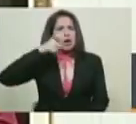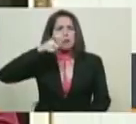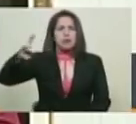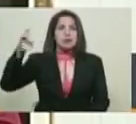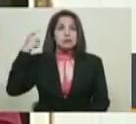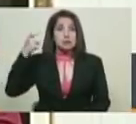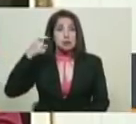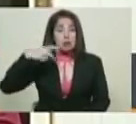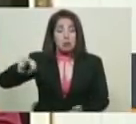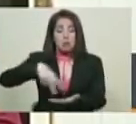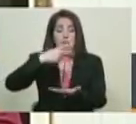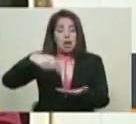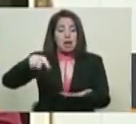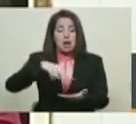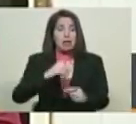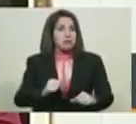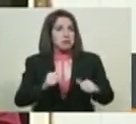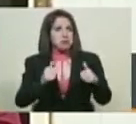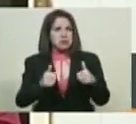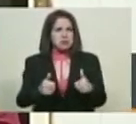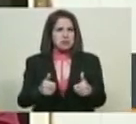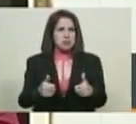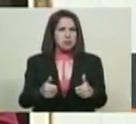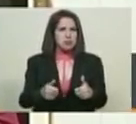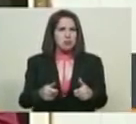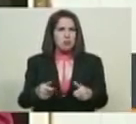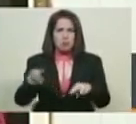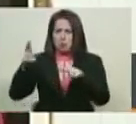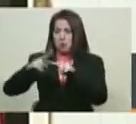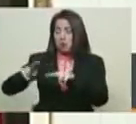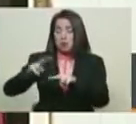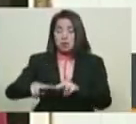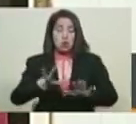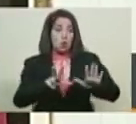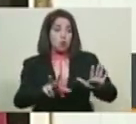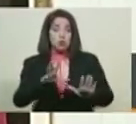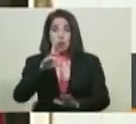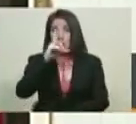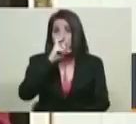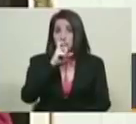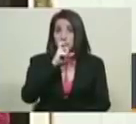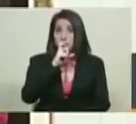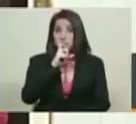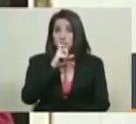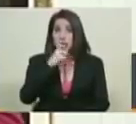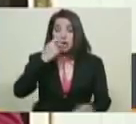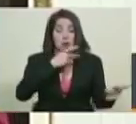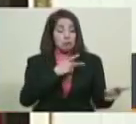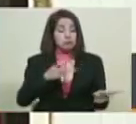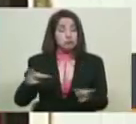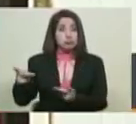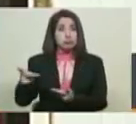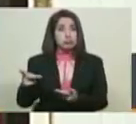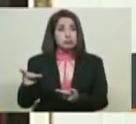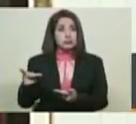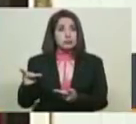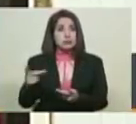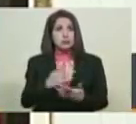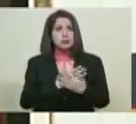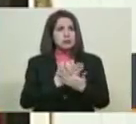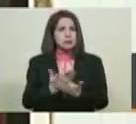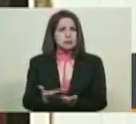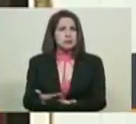del llano, y este niño venezolano de 8 años que nos regaló, este